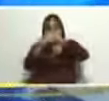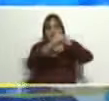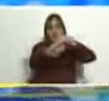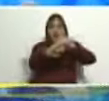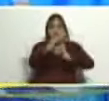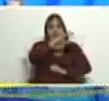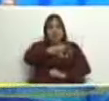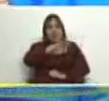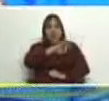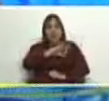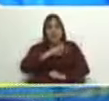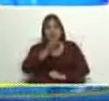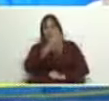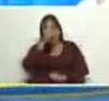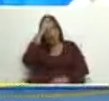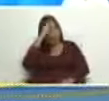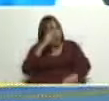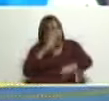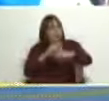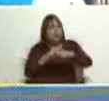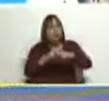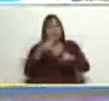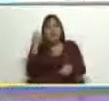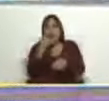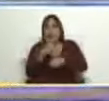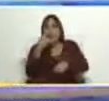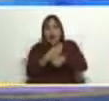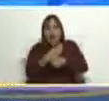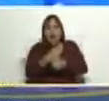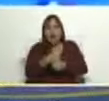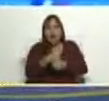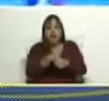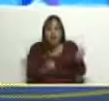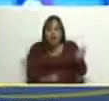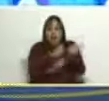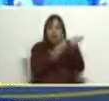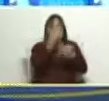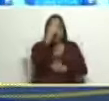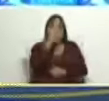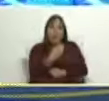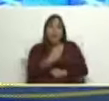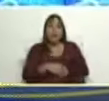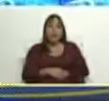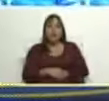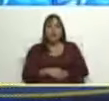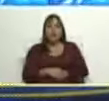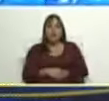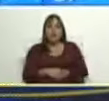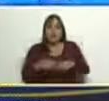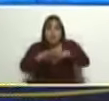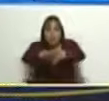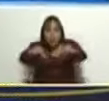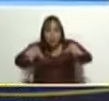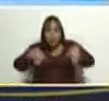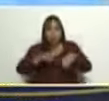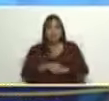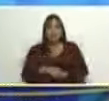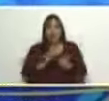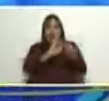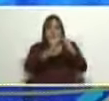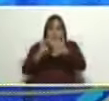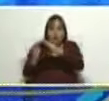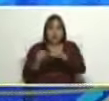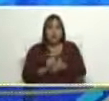El mejor homenaje es trabajar por los pobres de la tierra, por los campos, por los barrios,